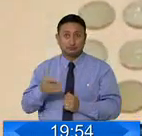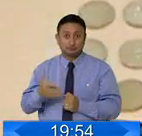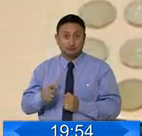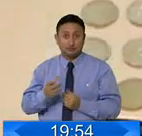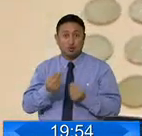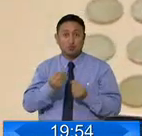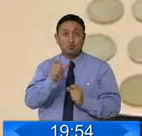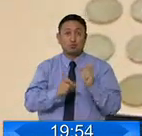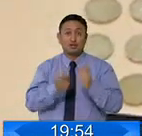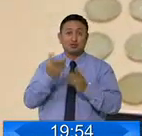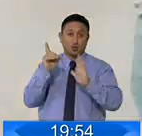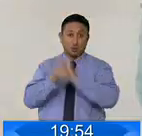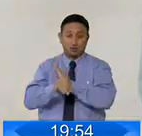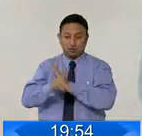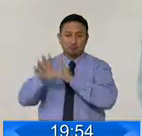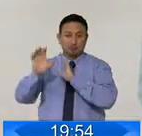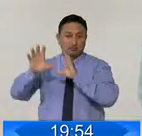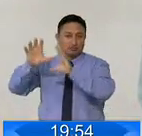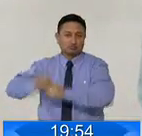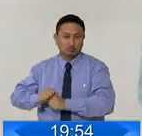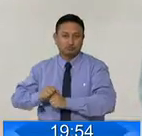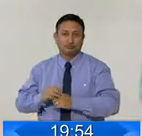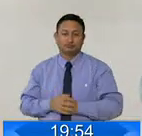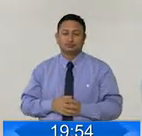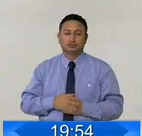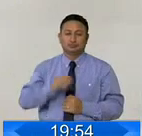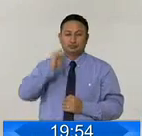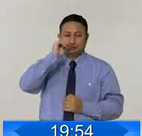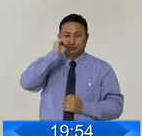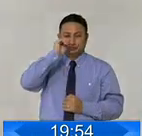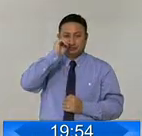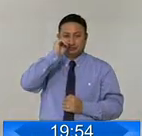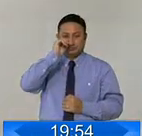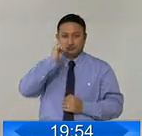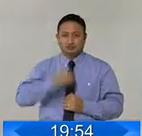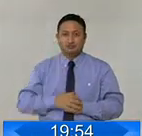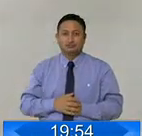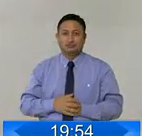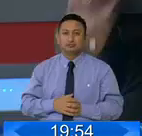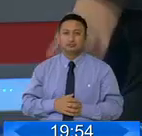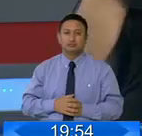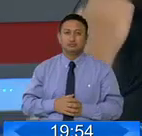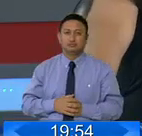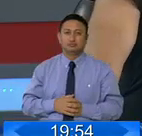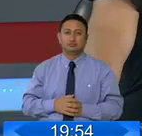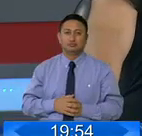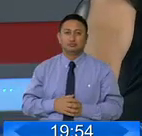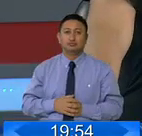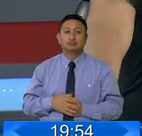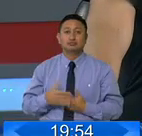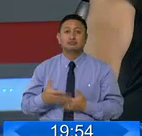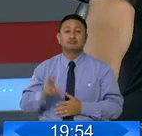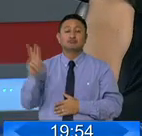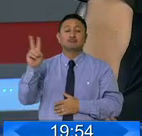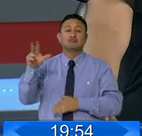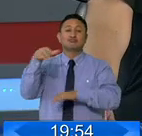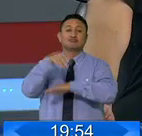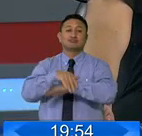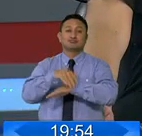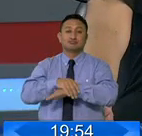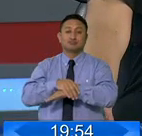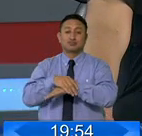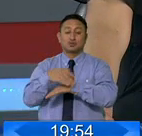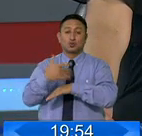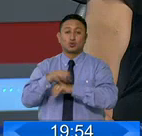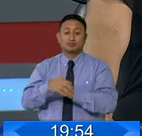ciudadanas permitieron la captura, informó Jorge Salazar. Y la tarde de este viernes se registró